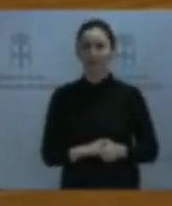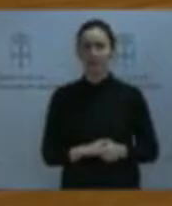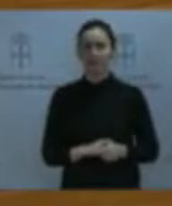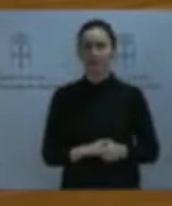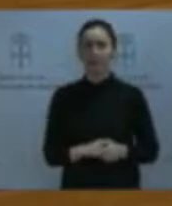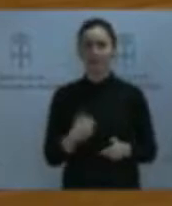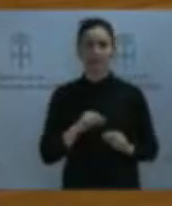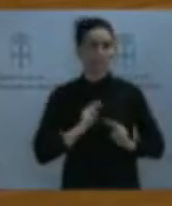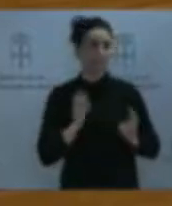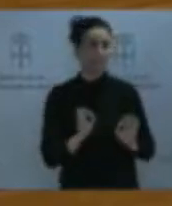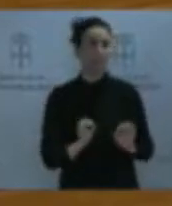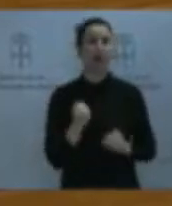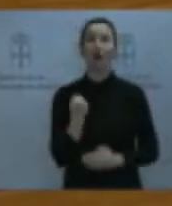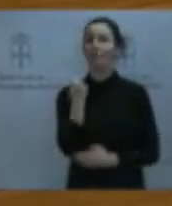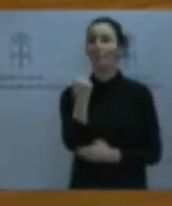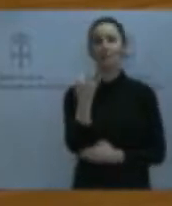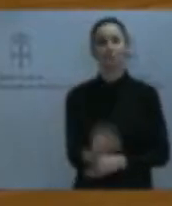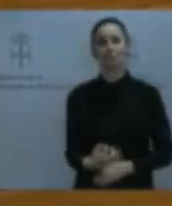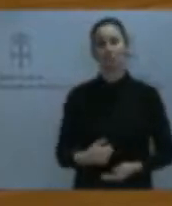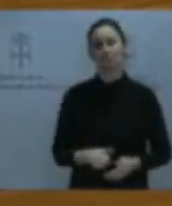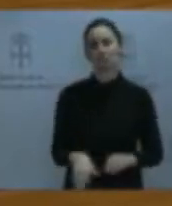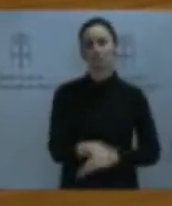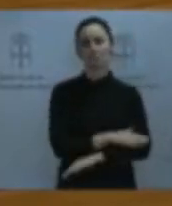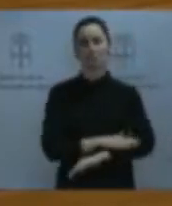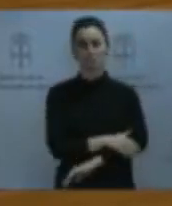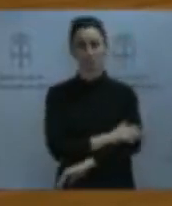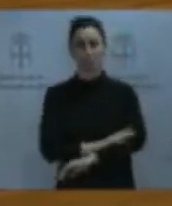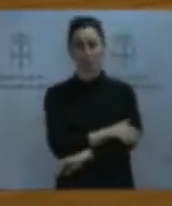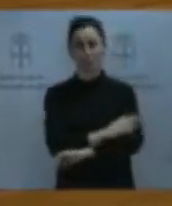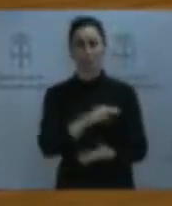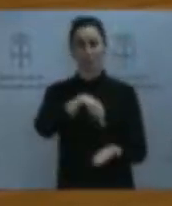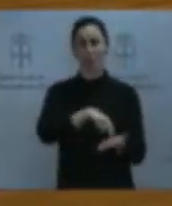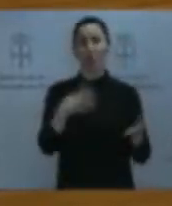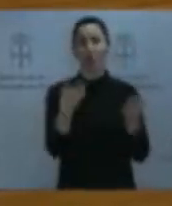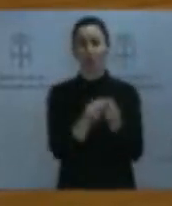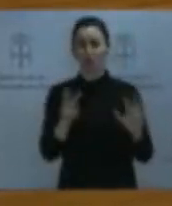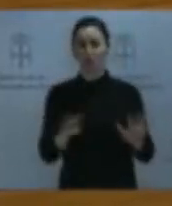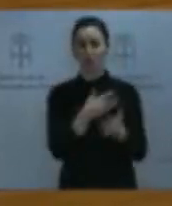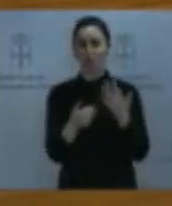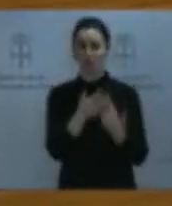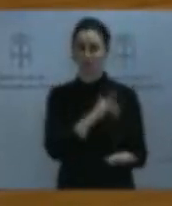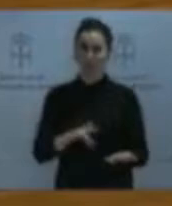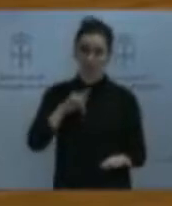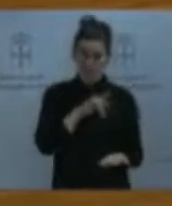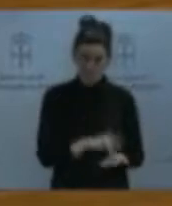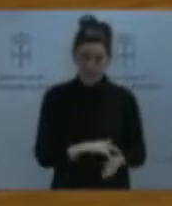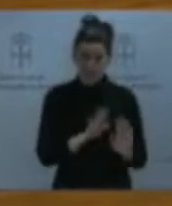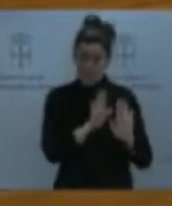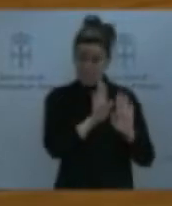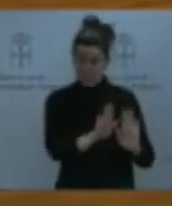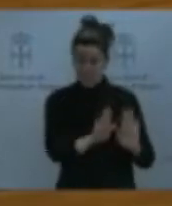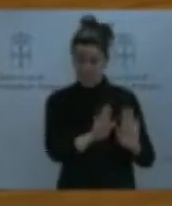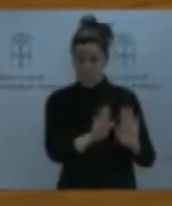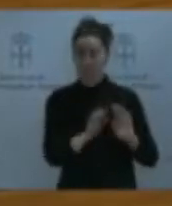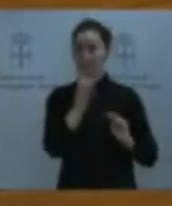El Gobierno estará con las reivindicaciones del 8 de marzo, pero evidentemente si nos quedamos en eso sería muy